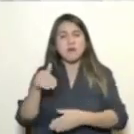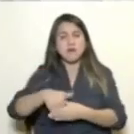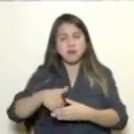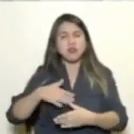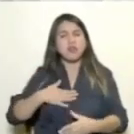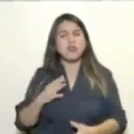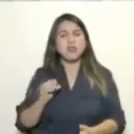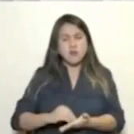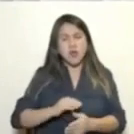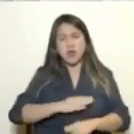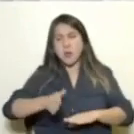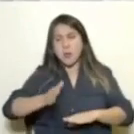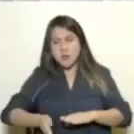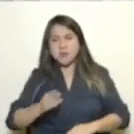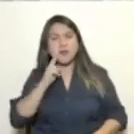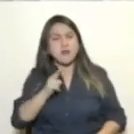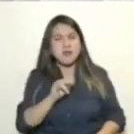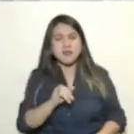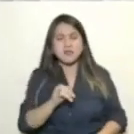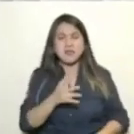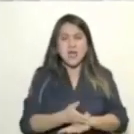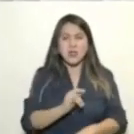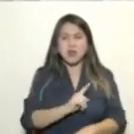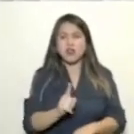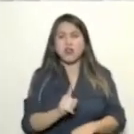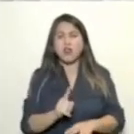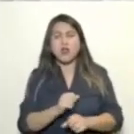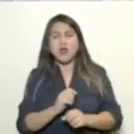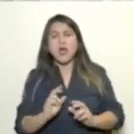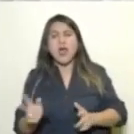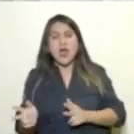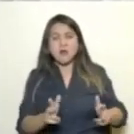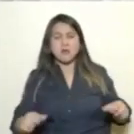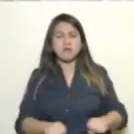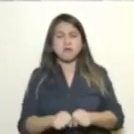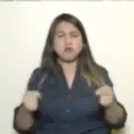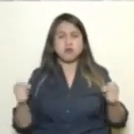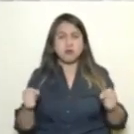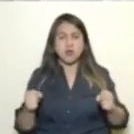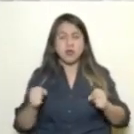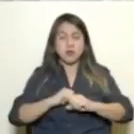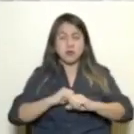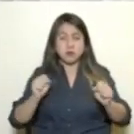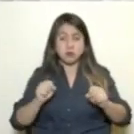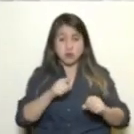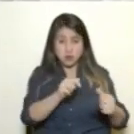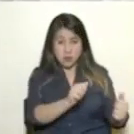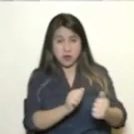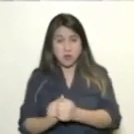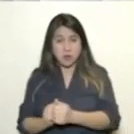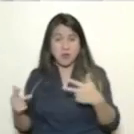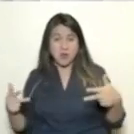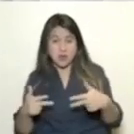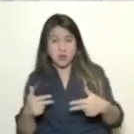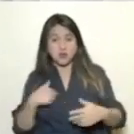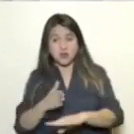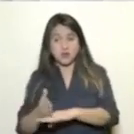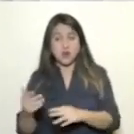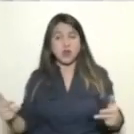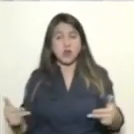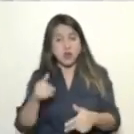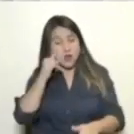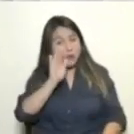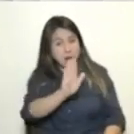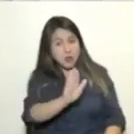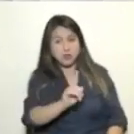quiero más plazo para ver si hay armas de destrucción masiva. Haz que yo vaya a la guerra. ¿Y usted me acompaña a la guerra? Perdón, presidente,